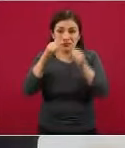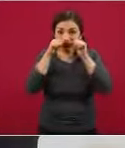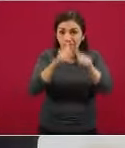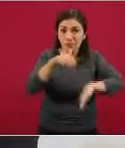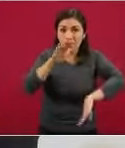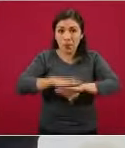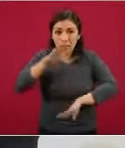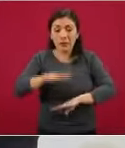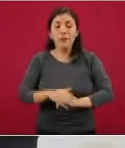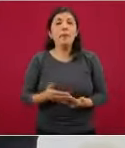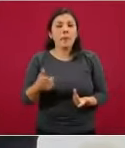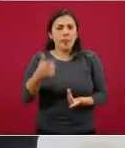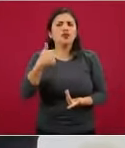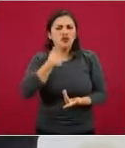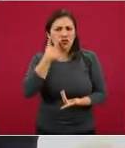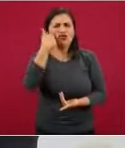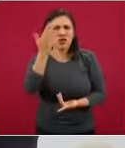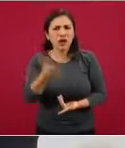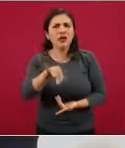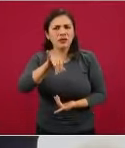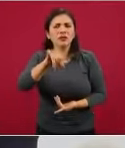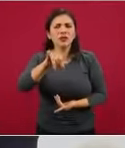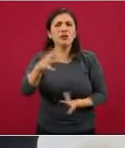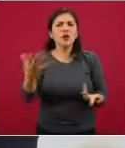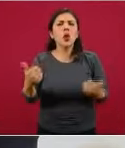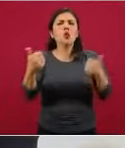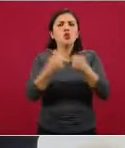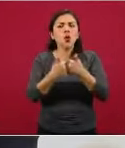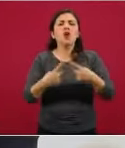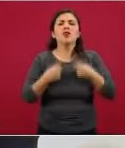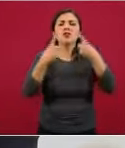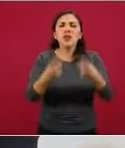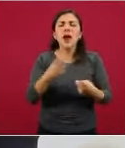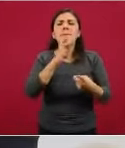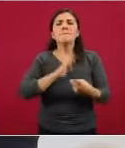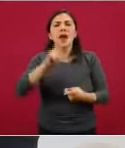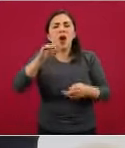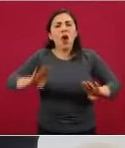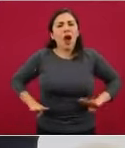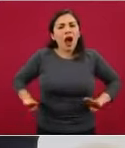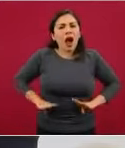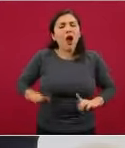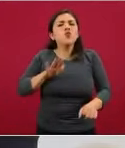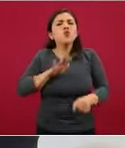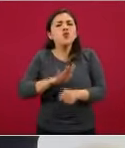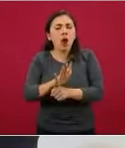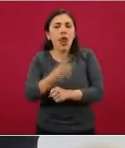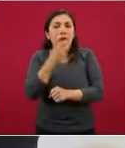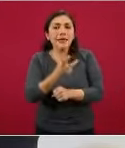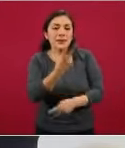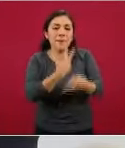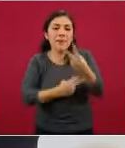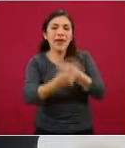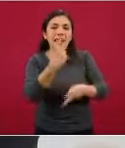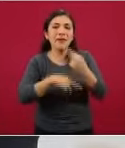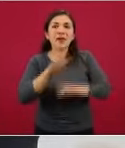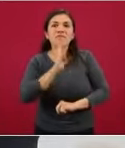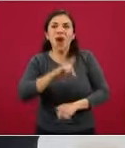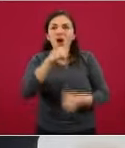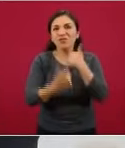enfocando. Sí aspiramos que a través de ofrecer mejores condiciones, pues se genere más competencia